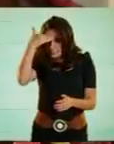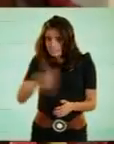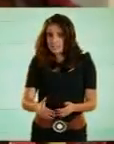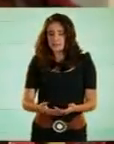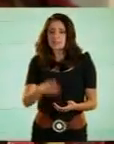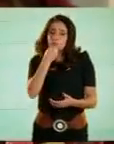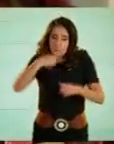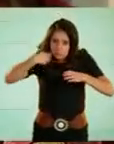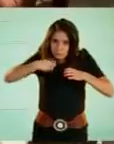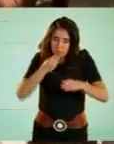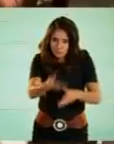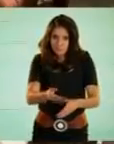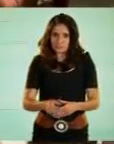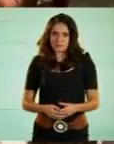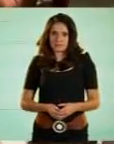Anda, cómete la sopa.